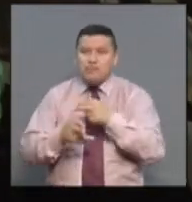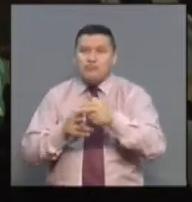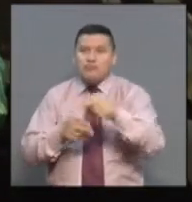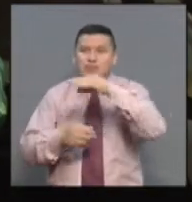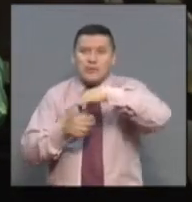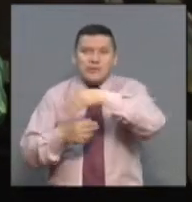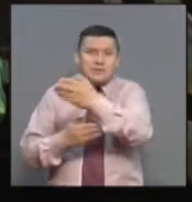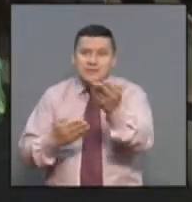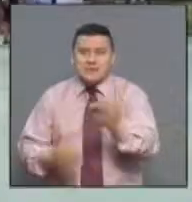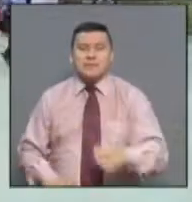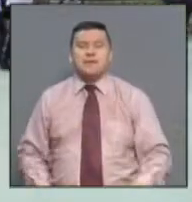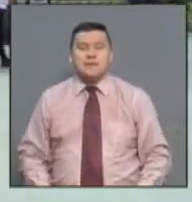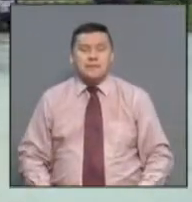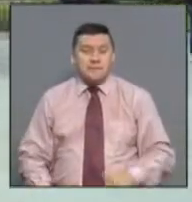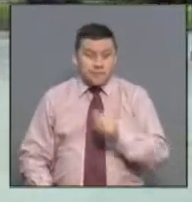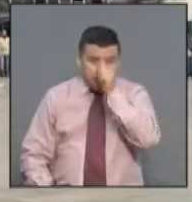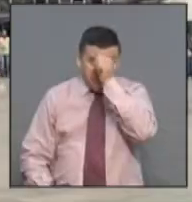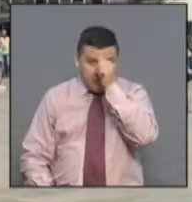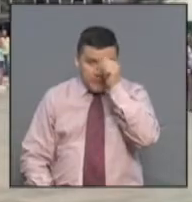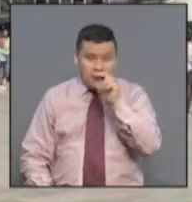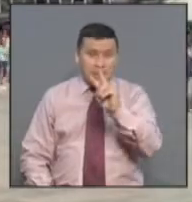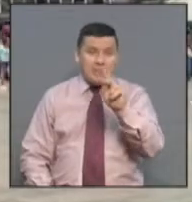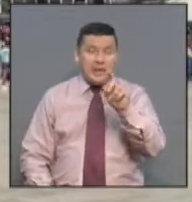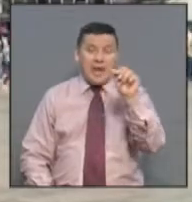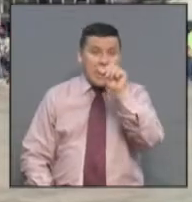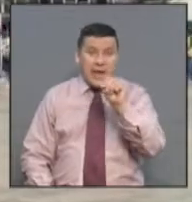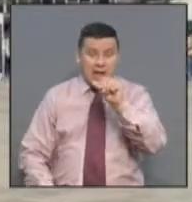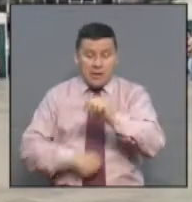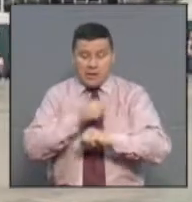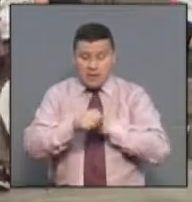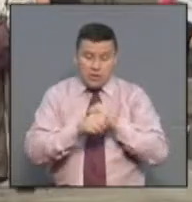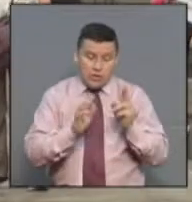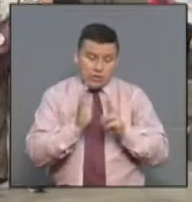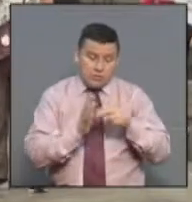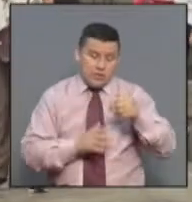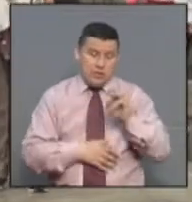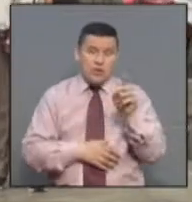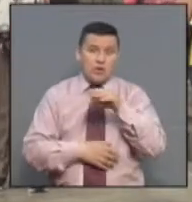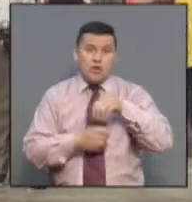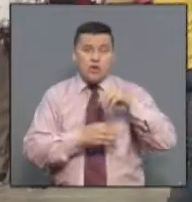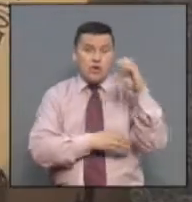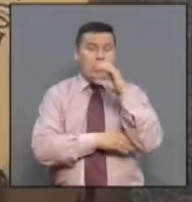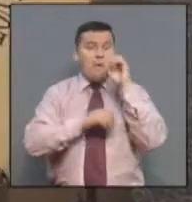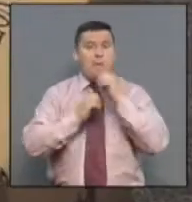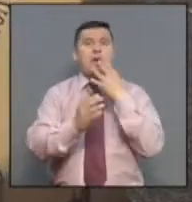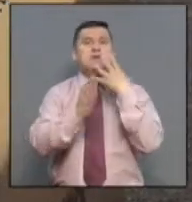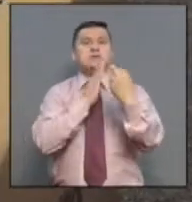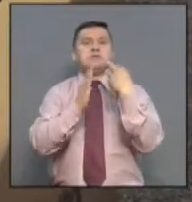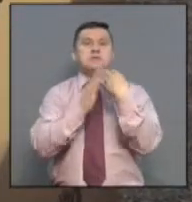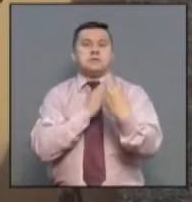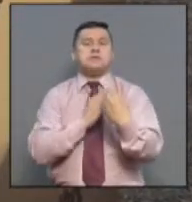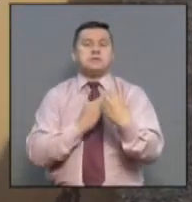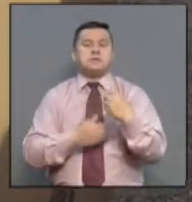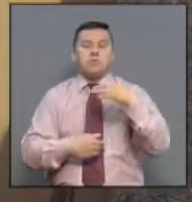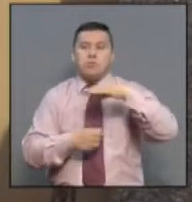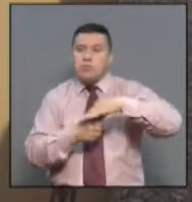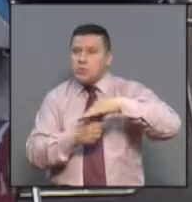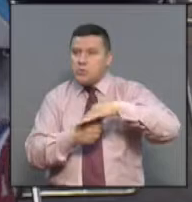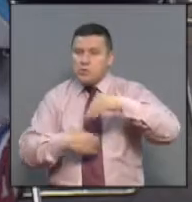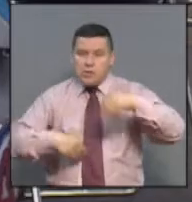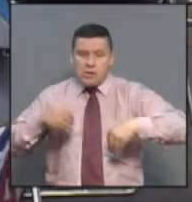tema. El domingo 26 de agosto de este 2018, los colombianos podrán salir a votar la consulta